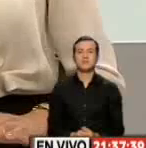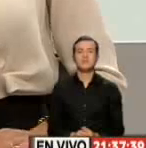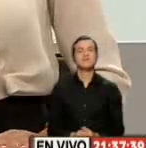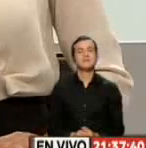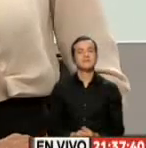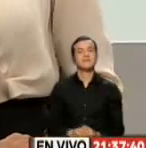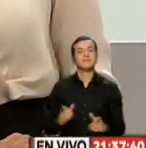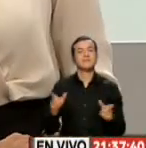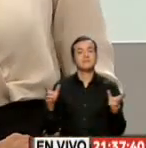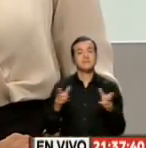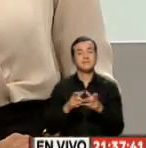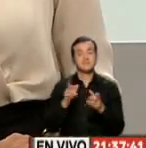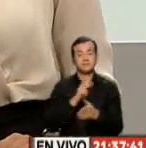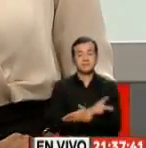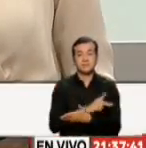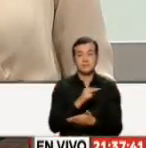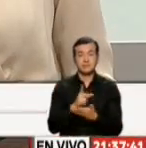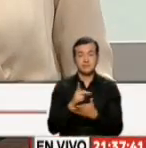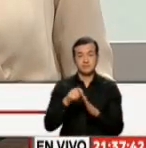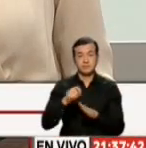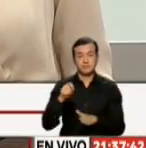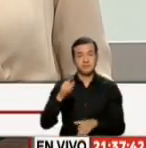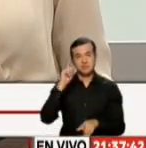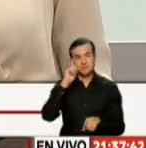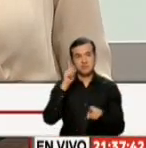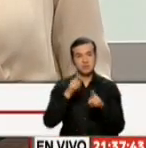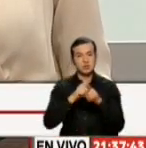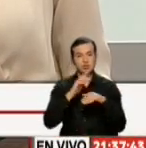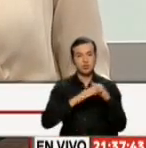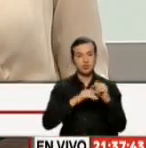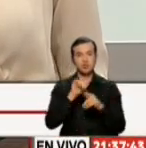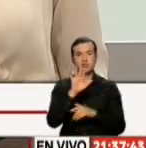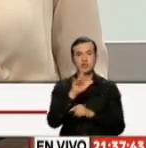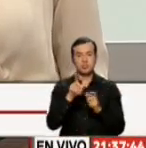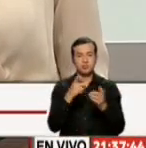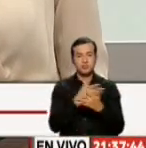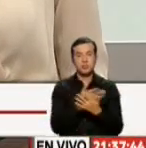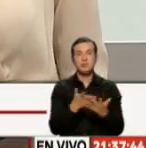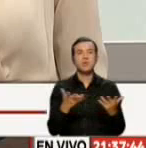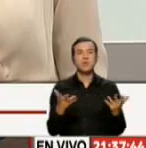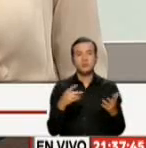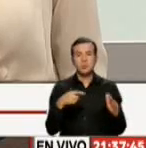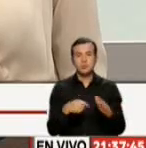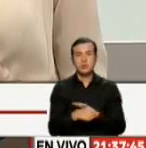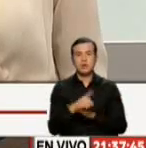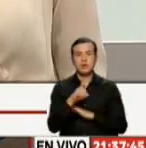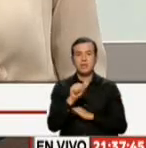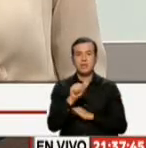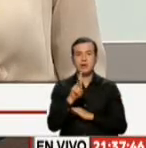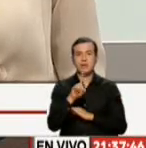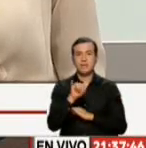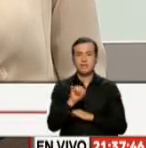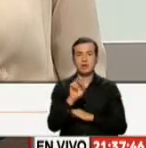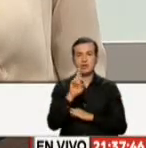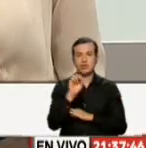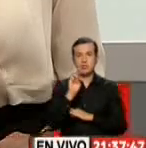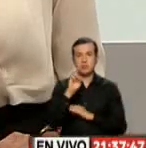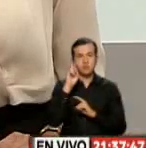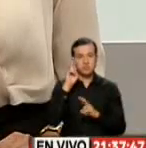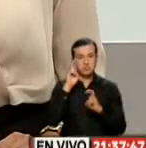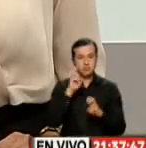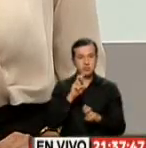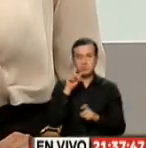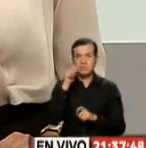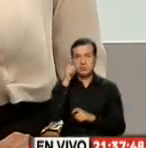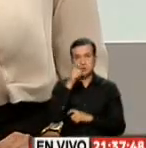Y el Tribunal Penal de Pichincha, por unanimidad, declaró la inocencia de los 5 procesados por supuesto asesinato de David Romo y se dispuso la investigación de